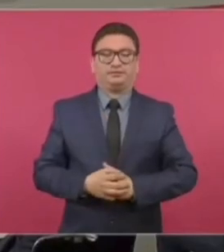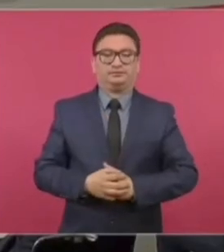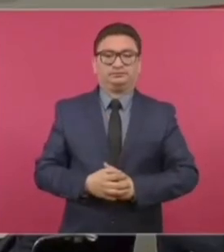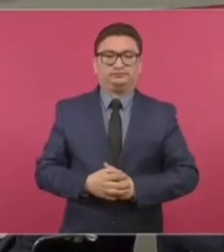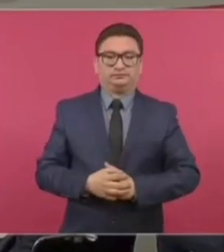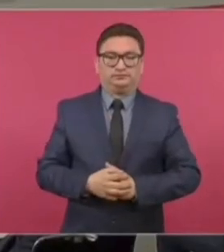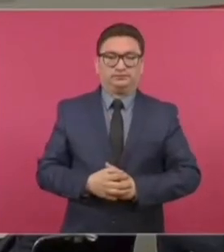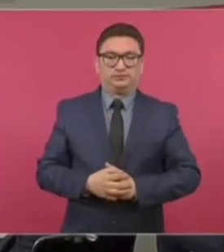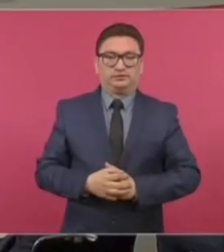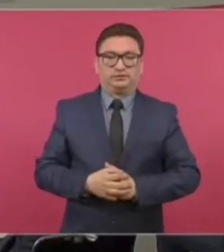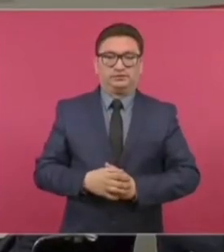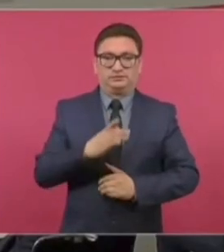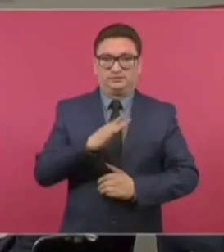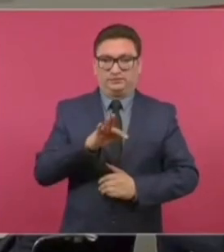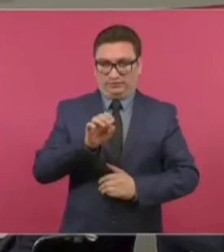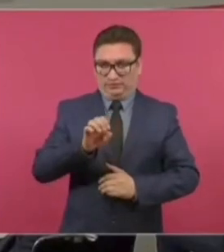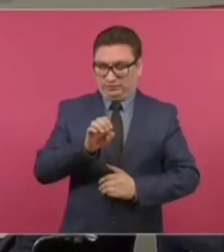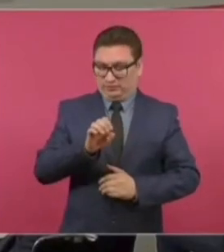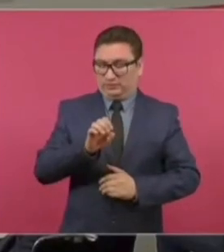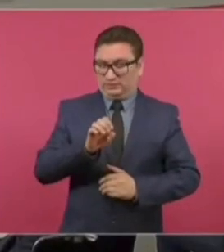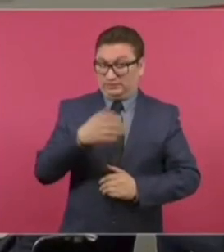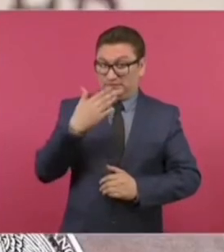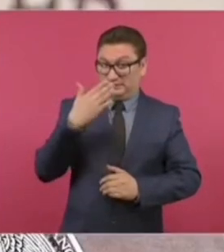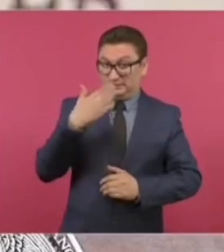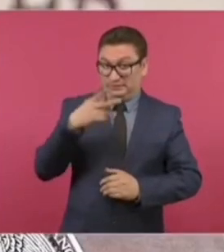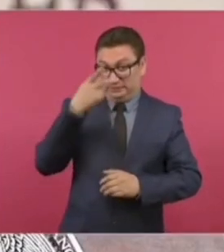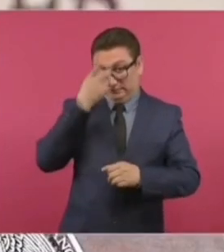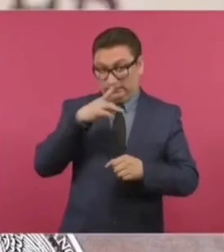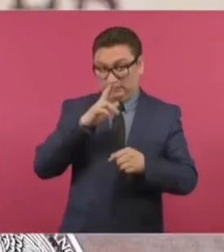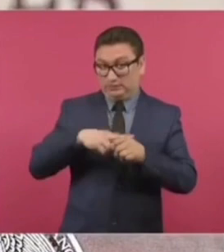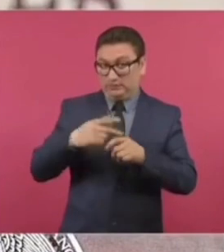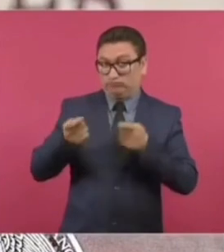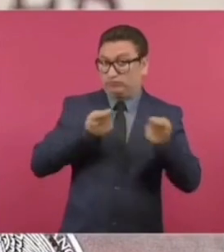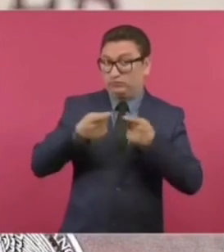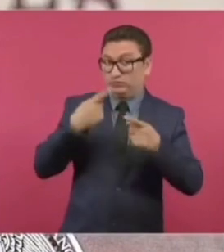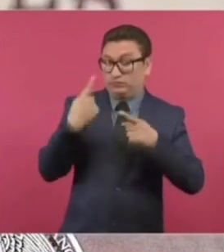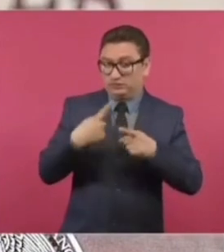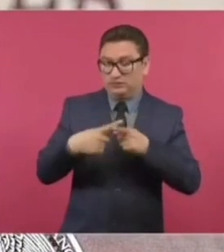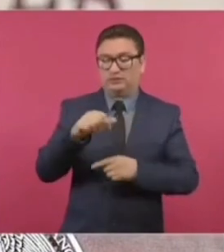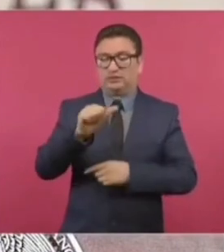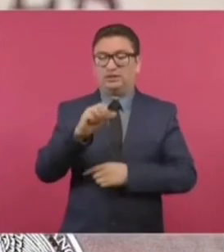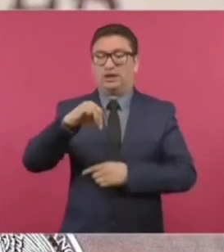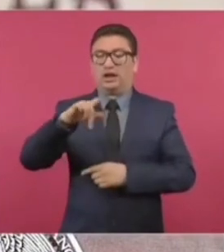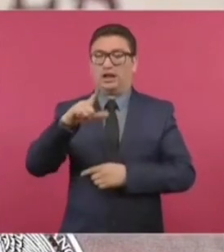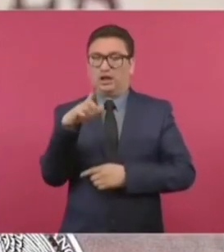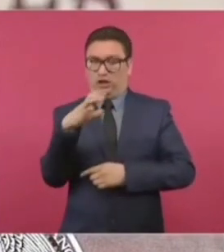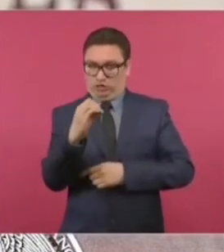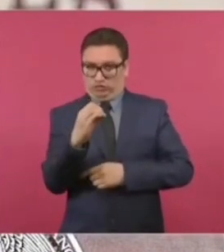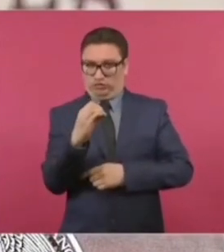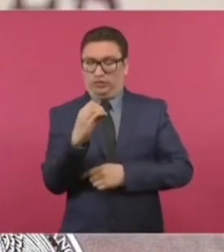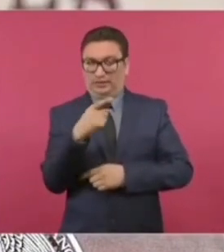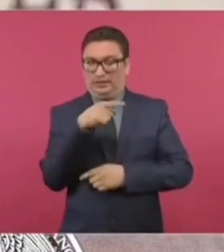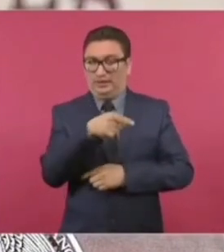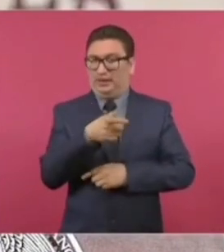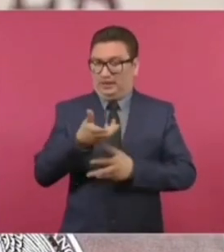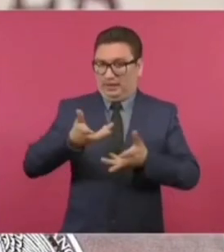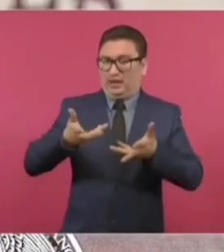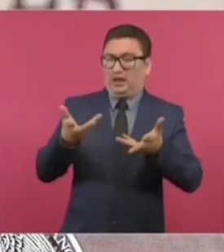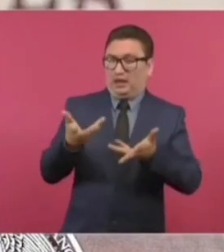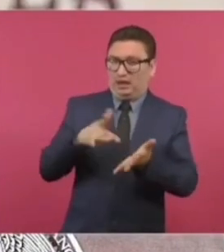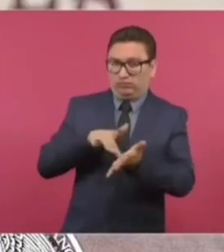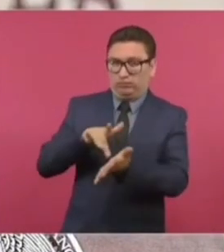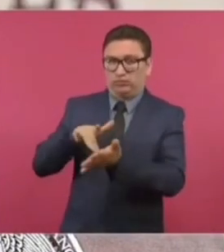La CFE, bajo la dirección del presidente López Obrador, construye un